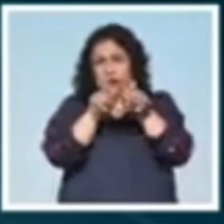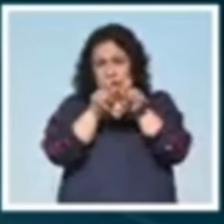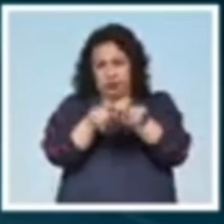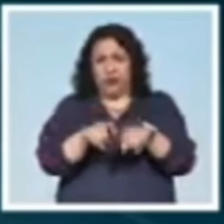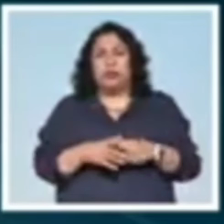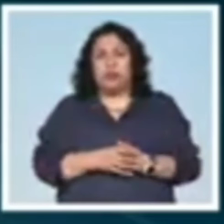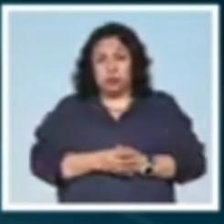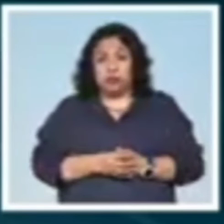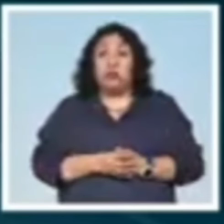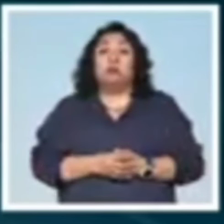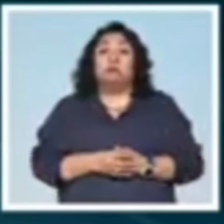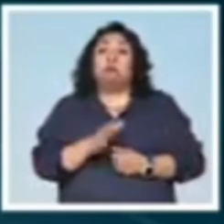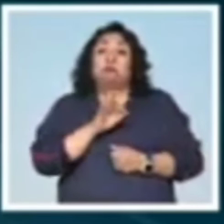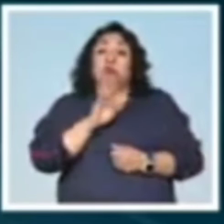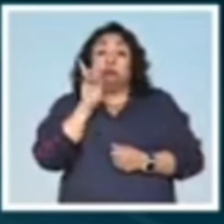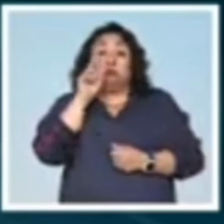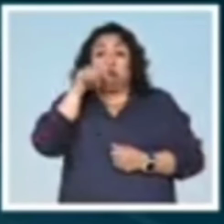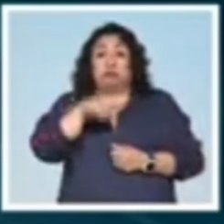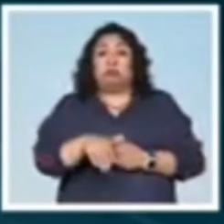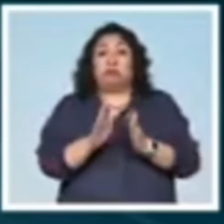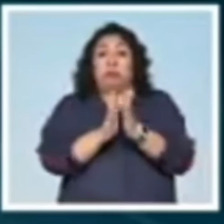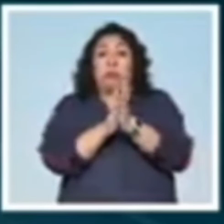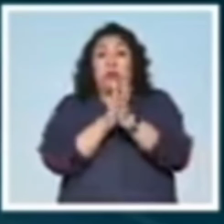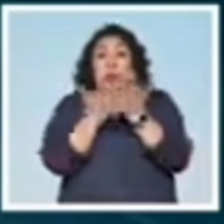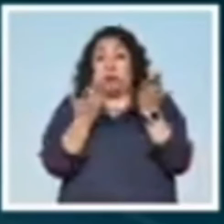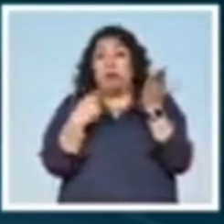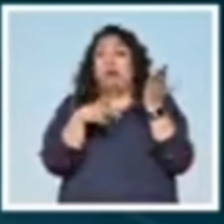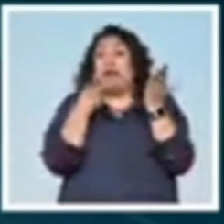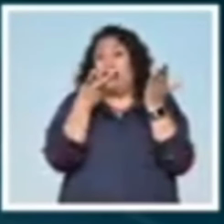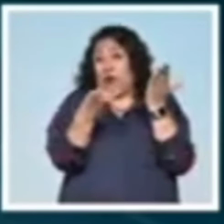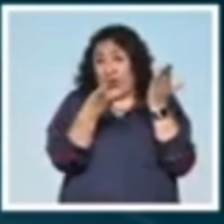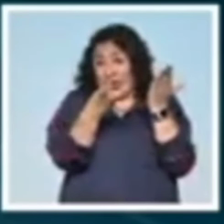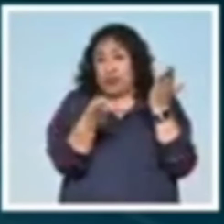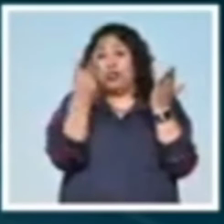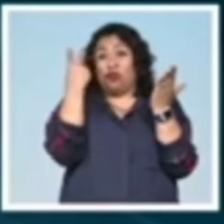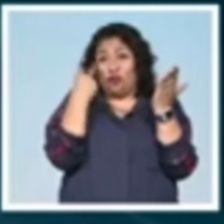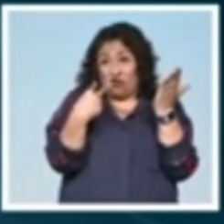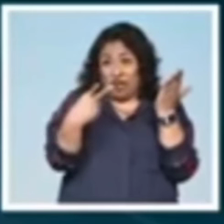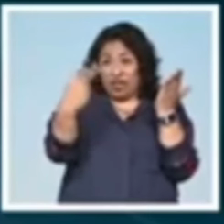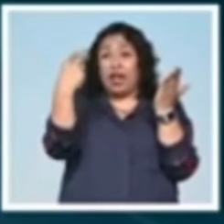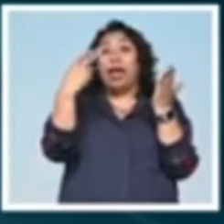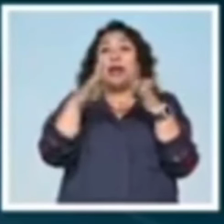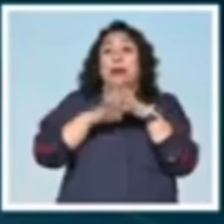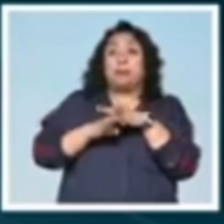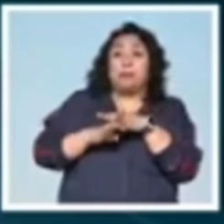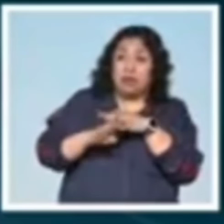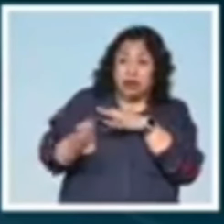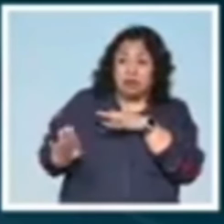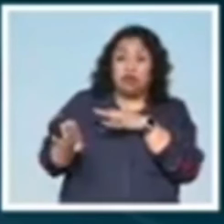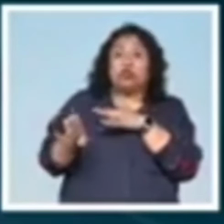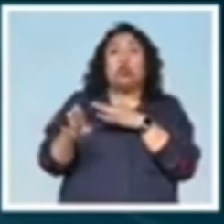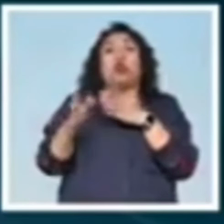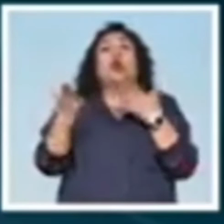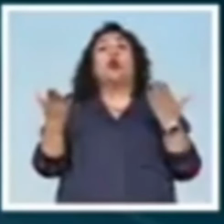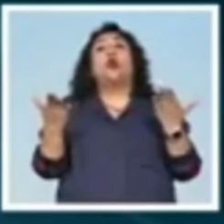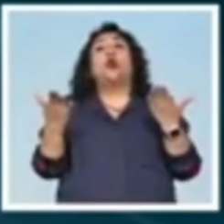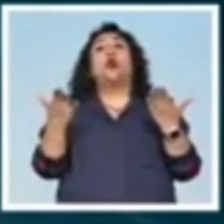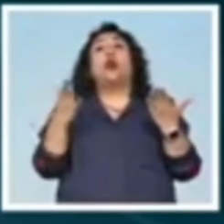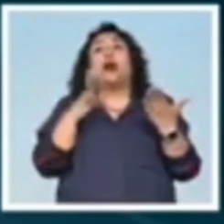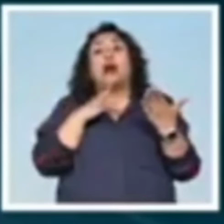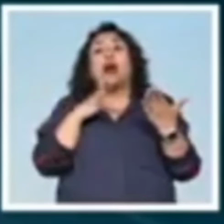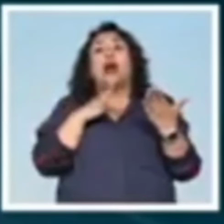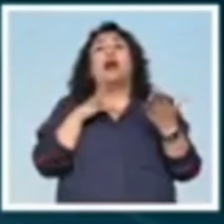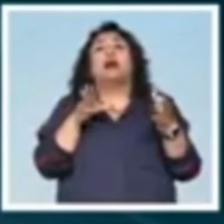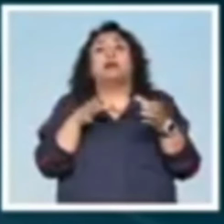que pueden verse aquí en Lo que mira Damián, pero finalmente es eso, es el viaje, es la migración, es el ser